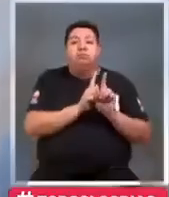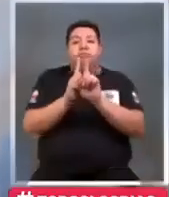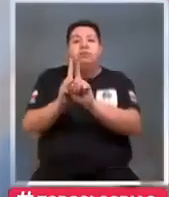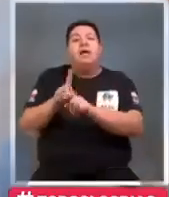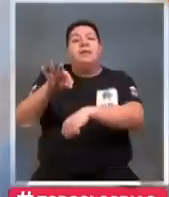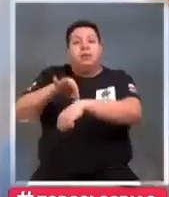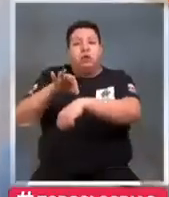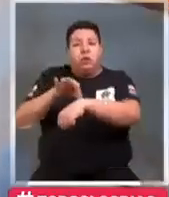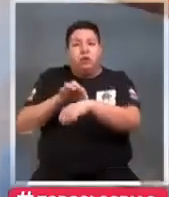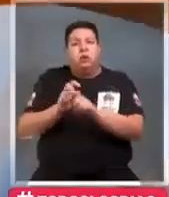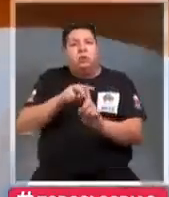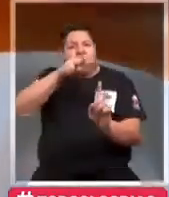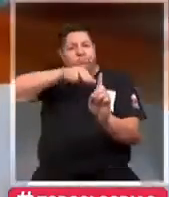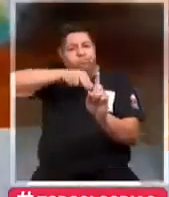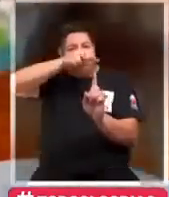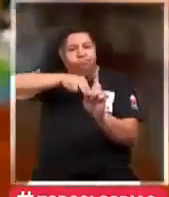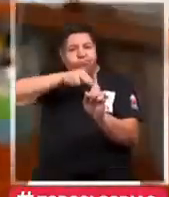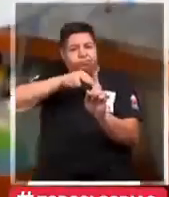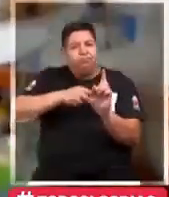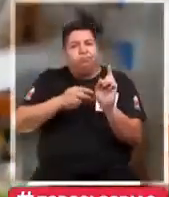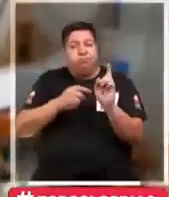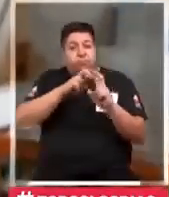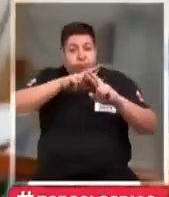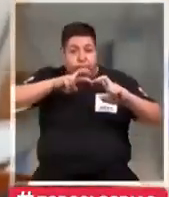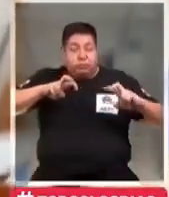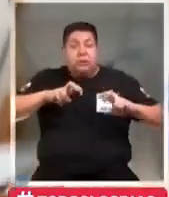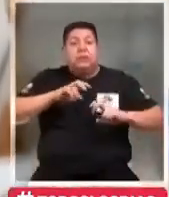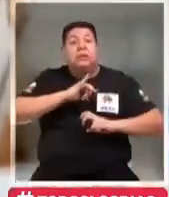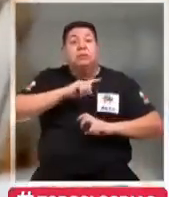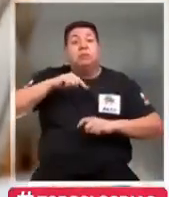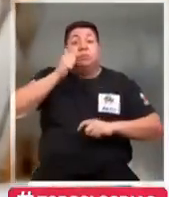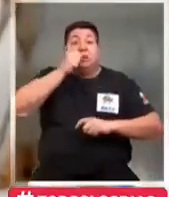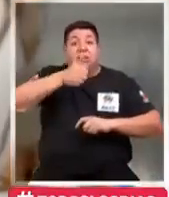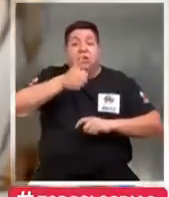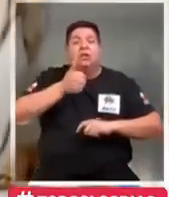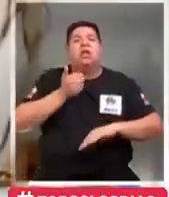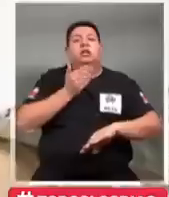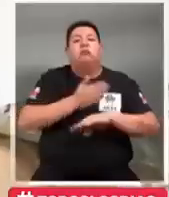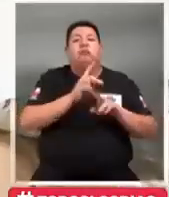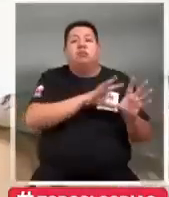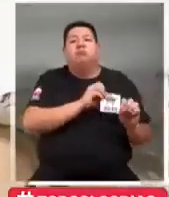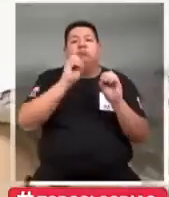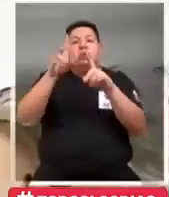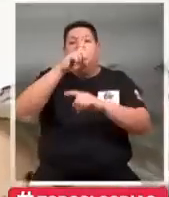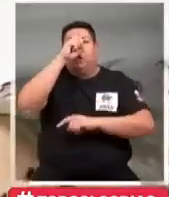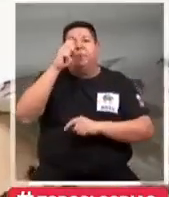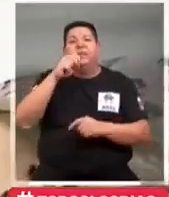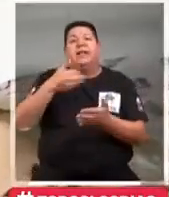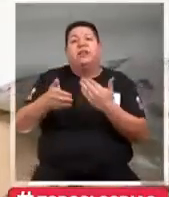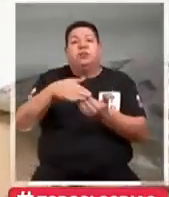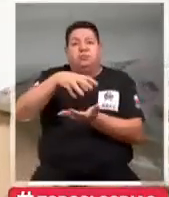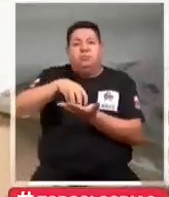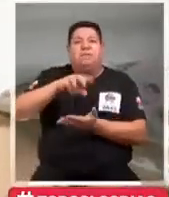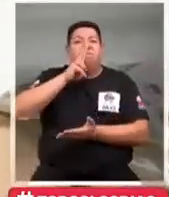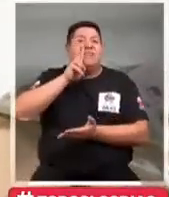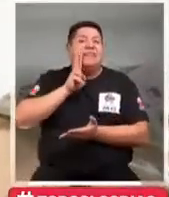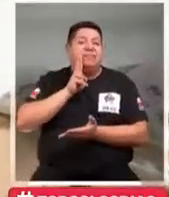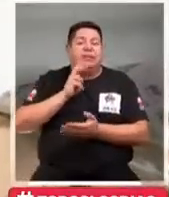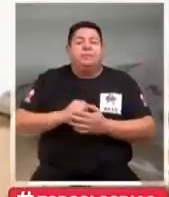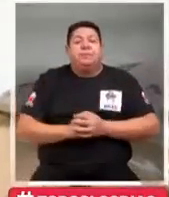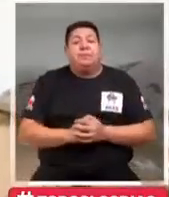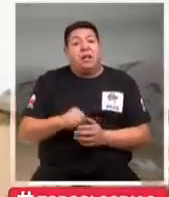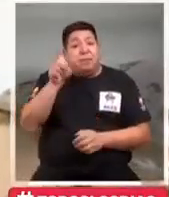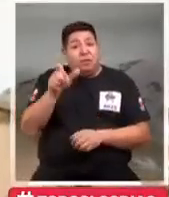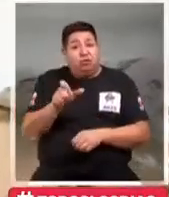para hacer los exámenes. Hasta el otro día fuimos trasladadas al Hospital Base de Valdivia. Y ahí la doctora me dijo